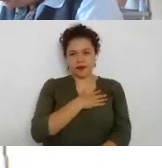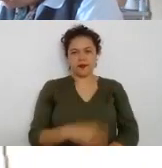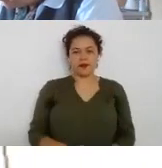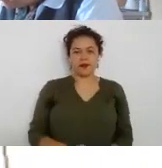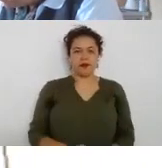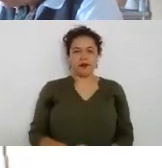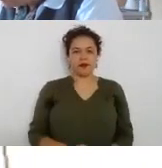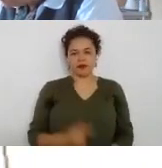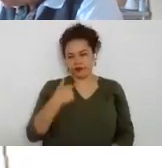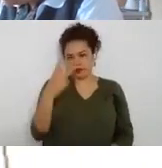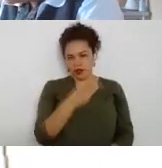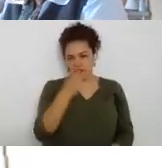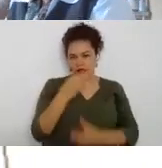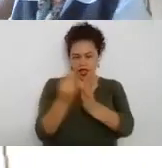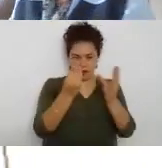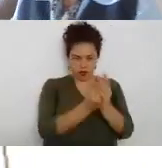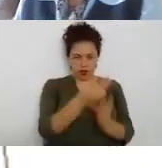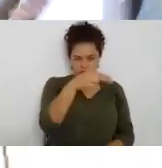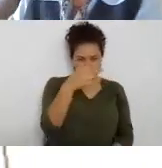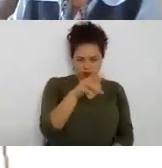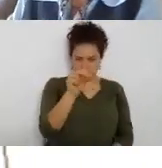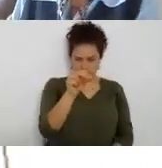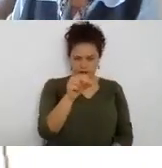Me estoy preguntando por tipos, no por nombres.